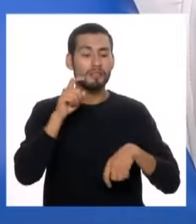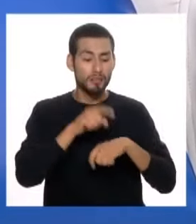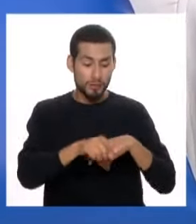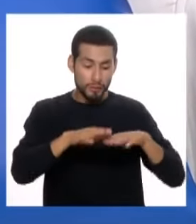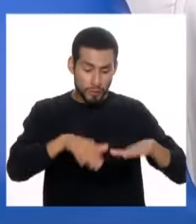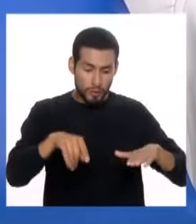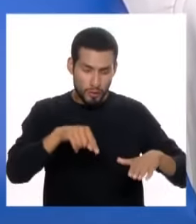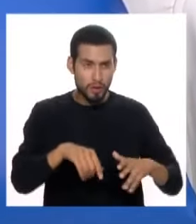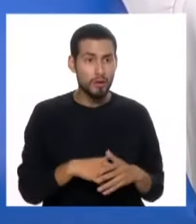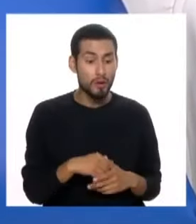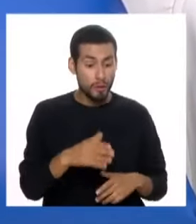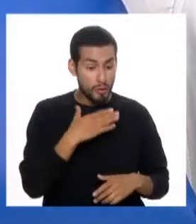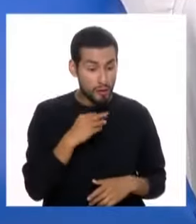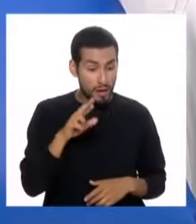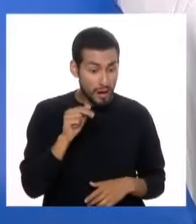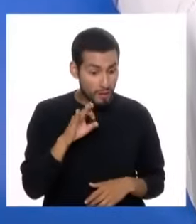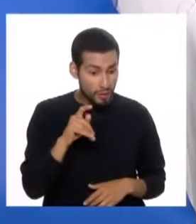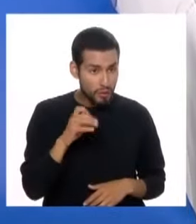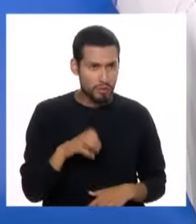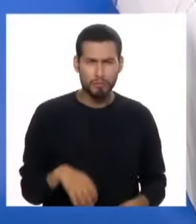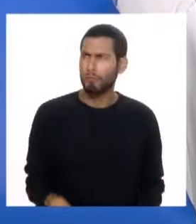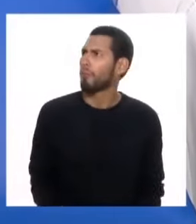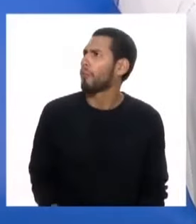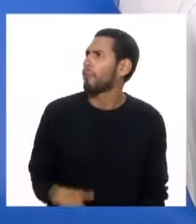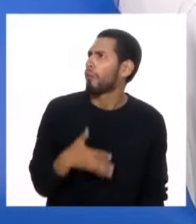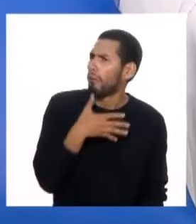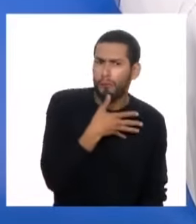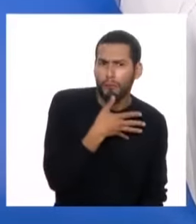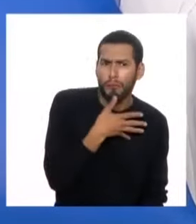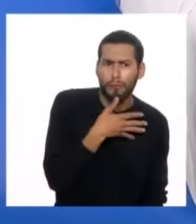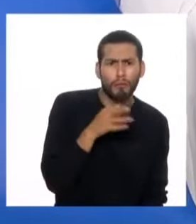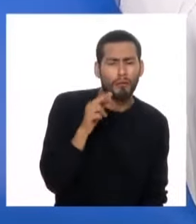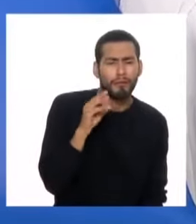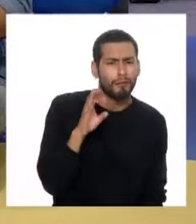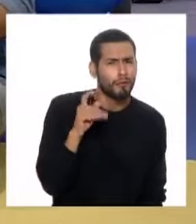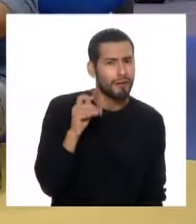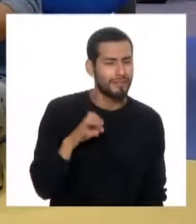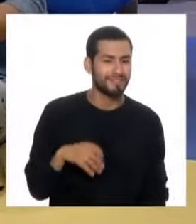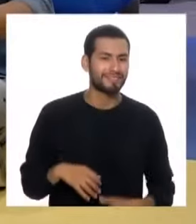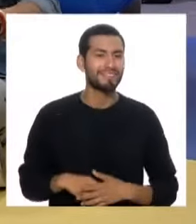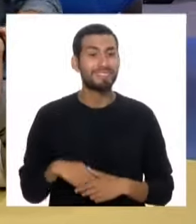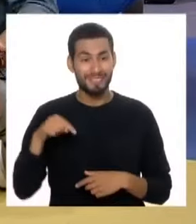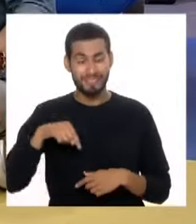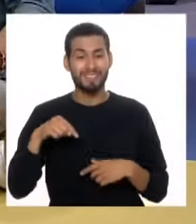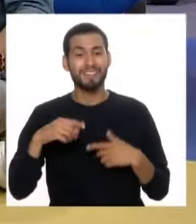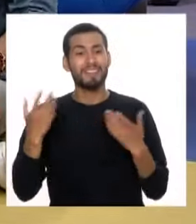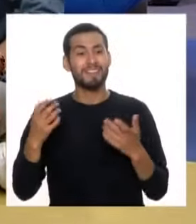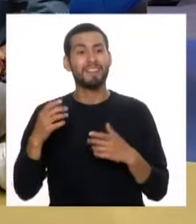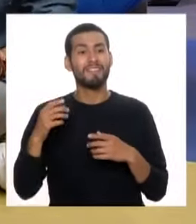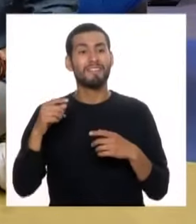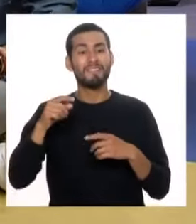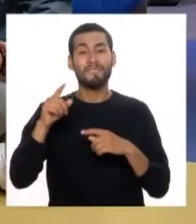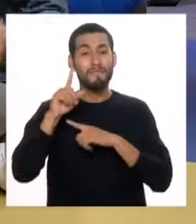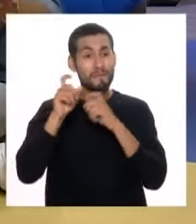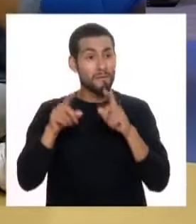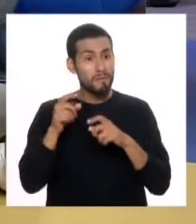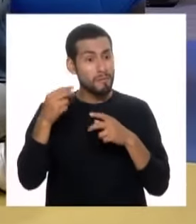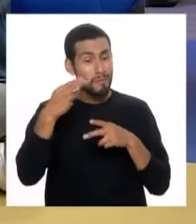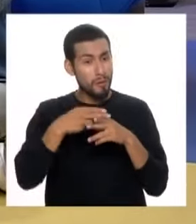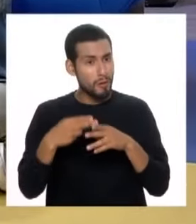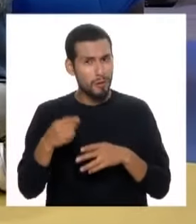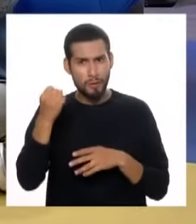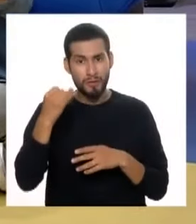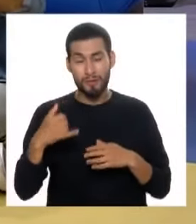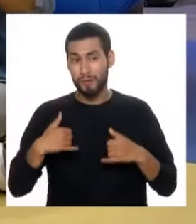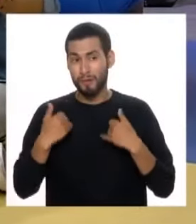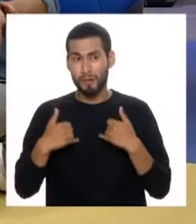un chiquillo, ¿te gusta el ranfañote? ¿Pero qué es eso? Sí, aquí en la producción nos contaban que hicieron un focus group sobre los postres y las chicas